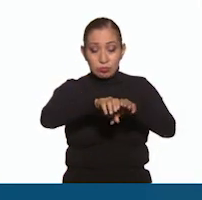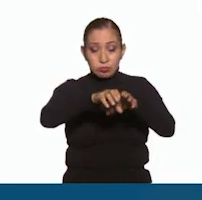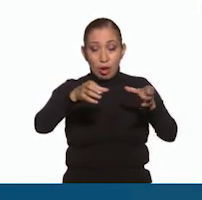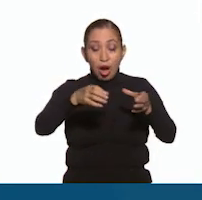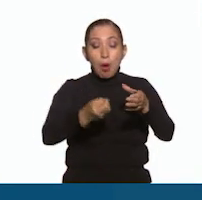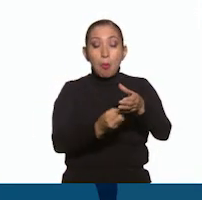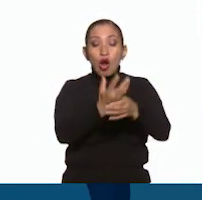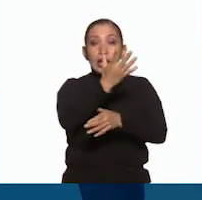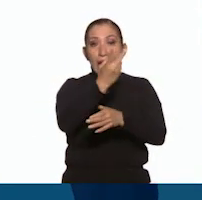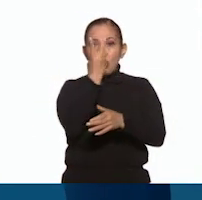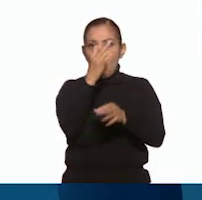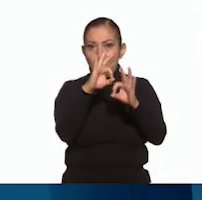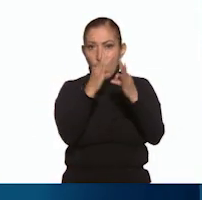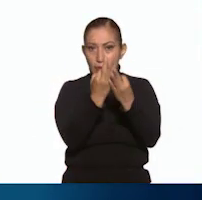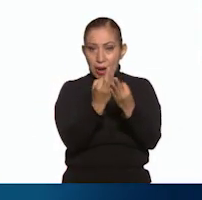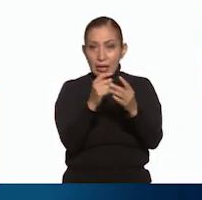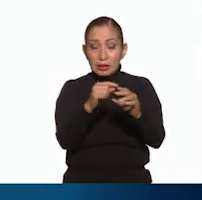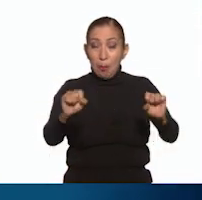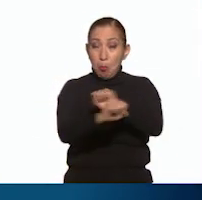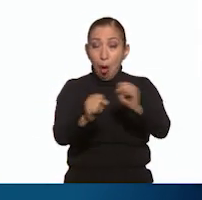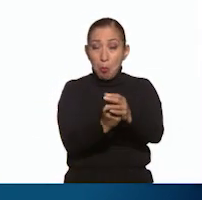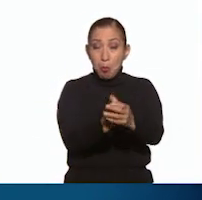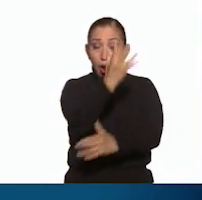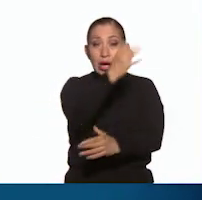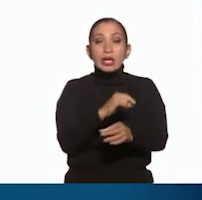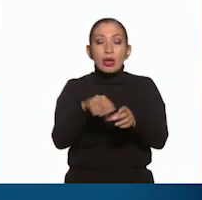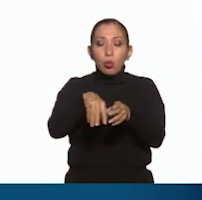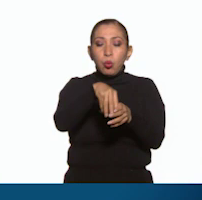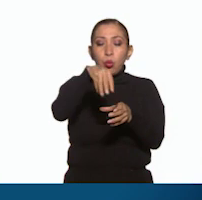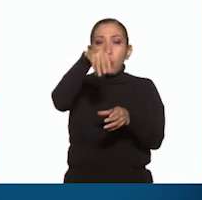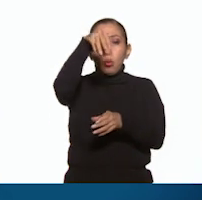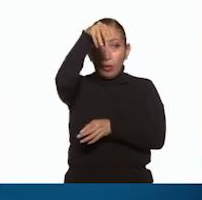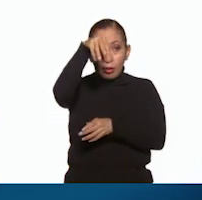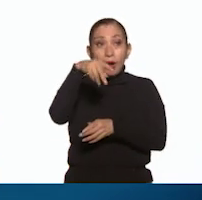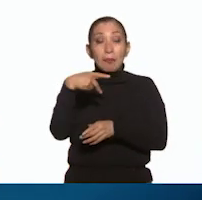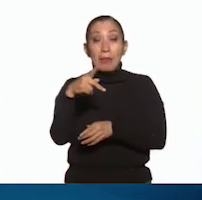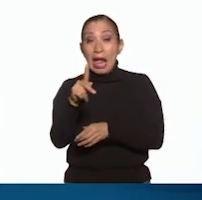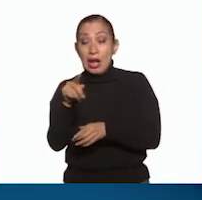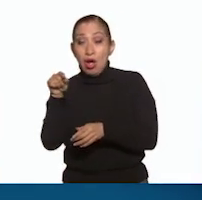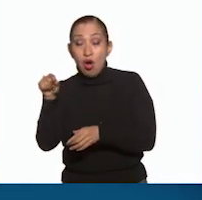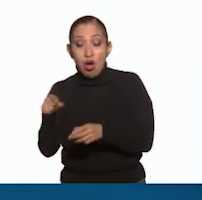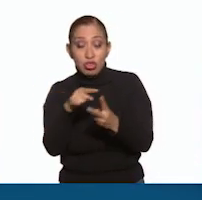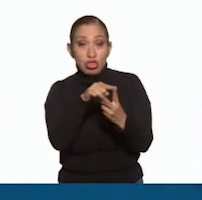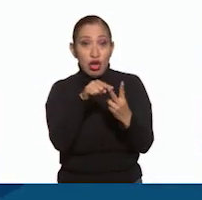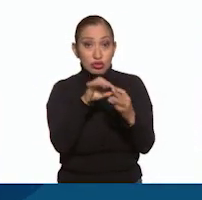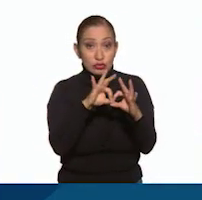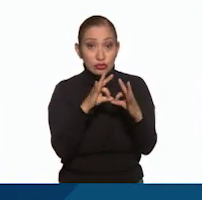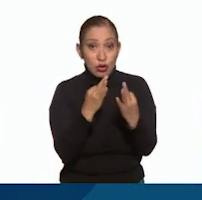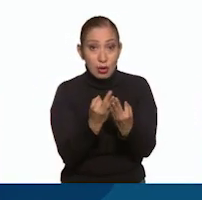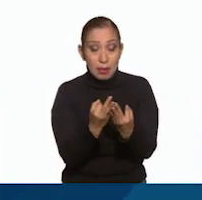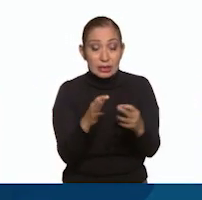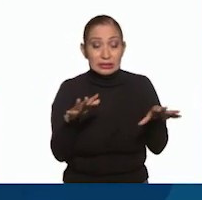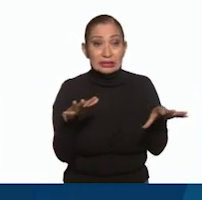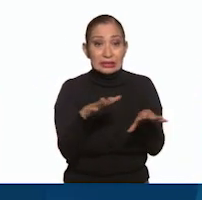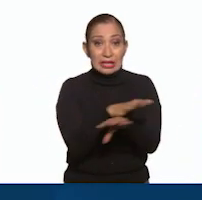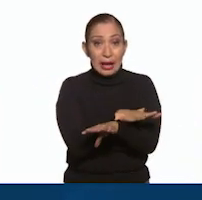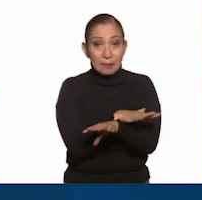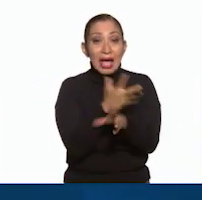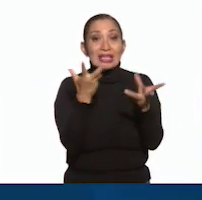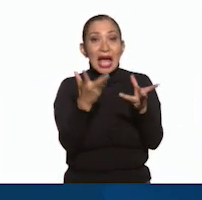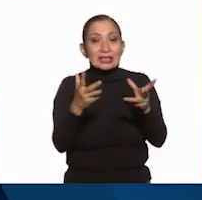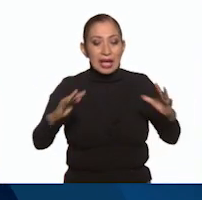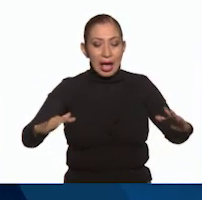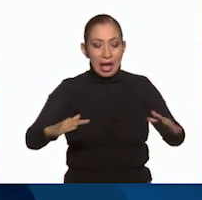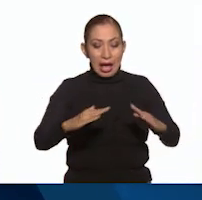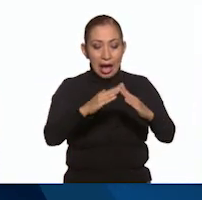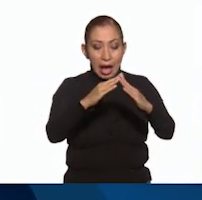2 tipos de emanaciones: explosivas y efusivas. Sin embargo, las 2 modifican y crean relieve,